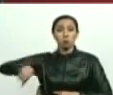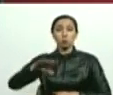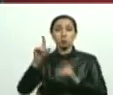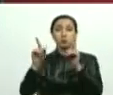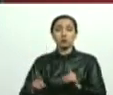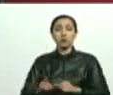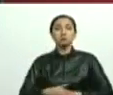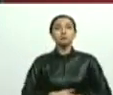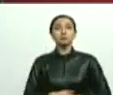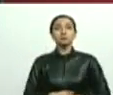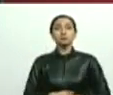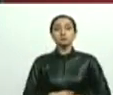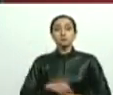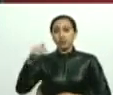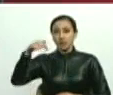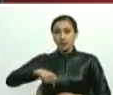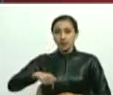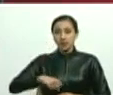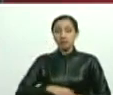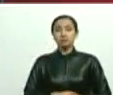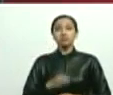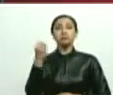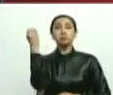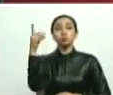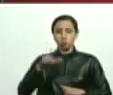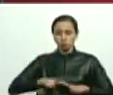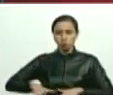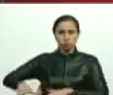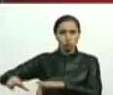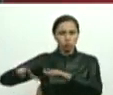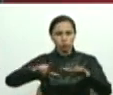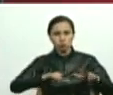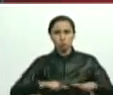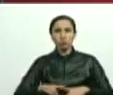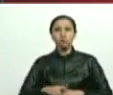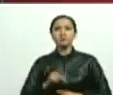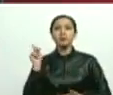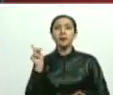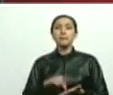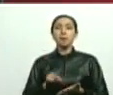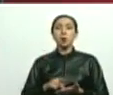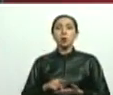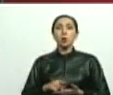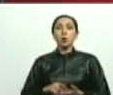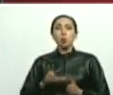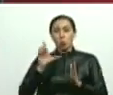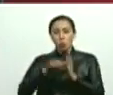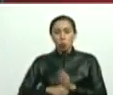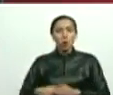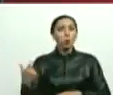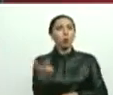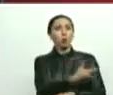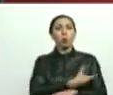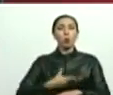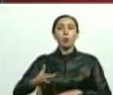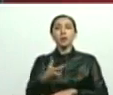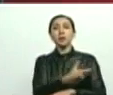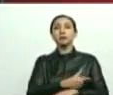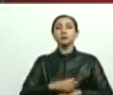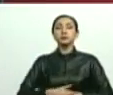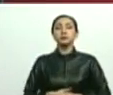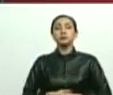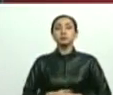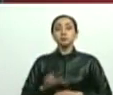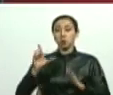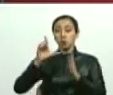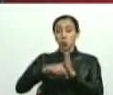Aquí, en esta sala, están los próximos gobernadores y gobernadoras y los